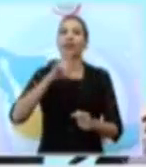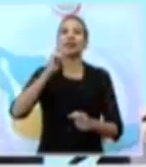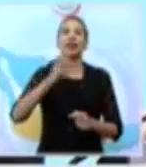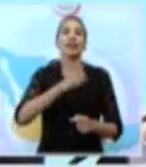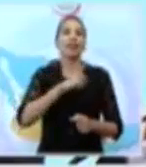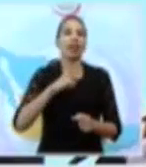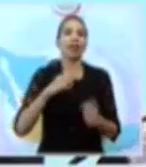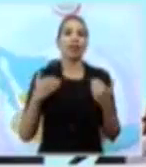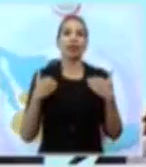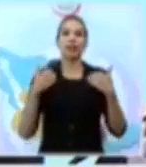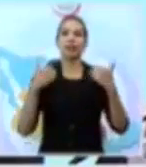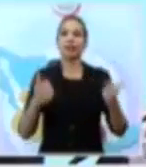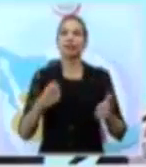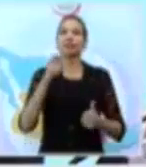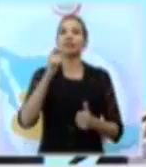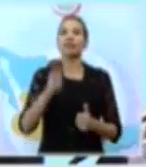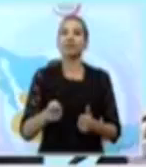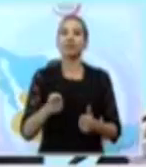busca comprender,